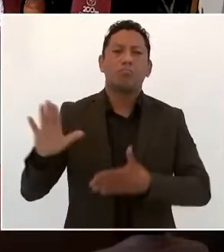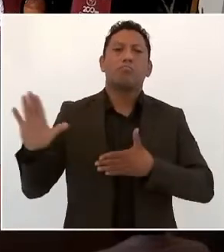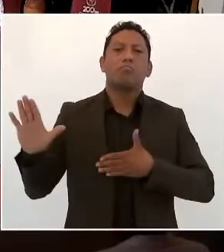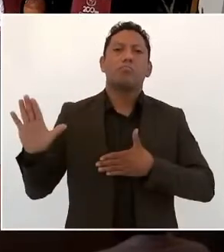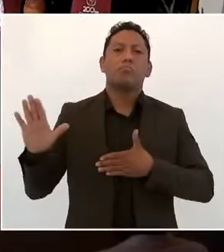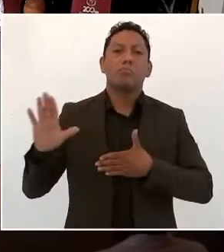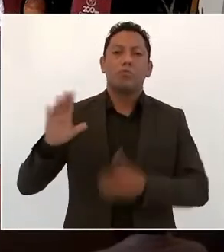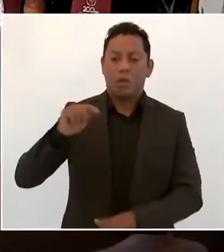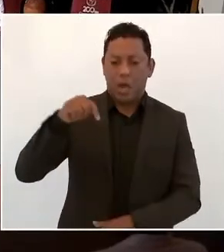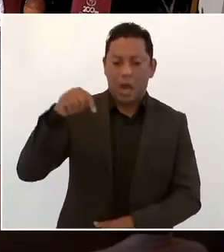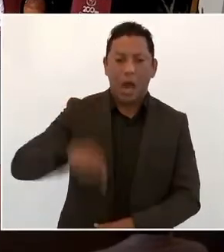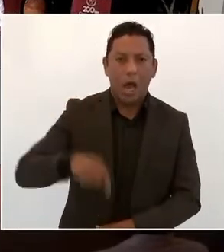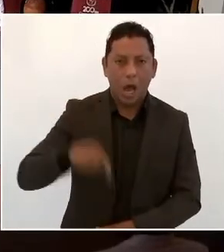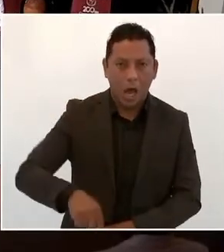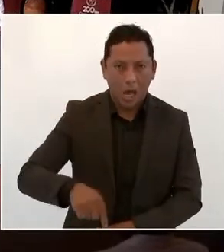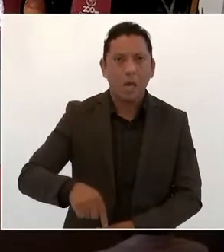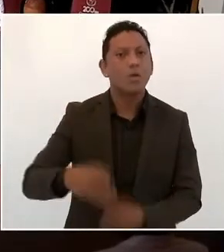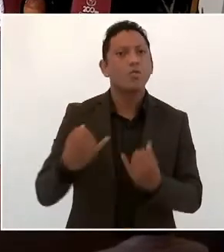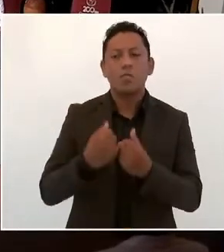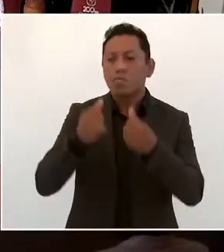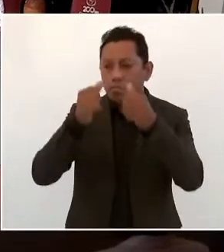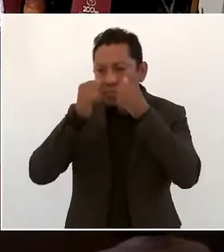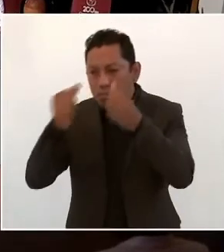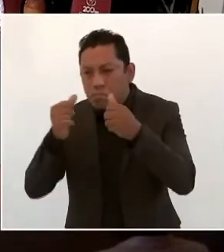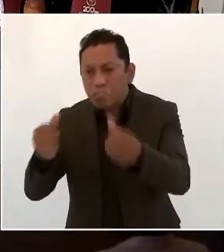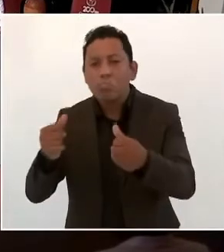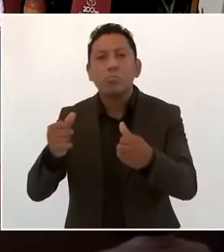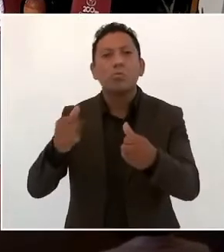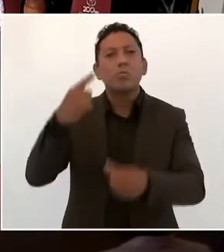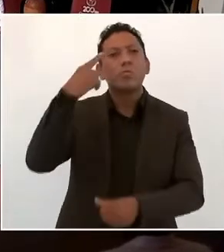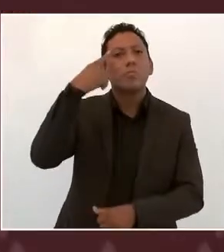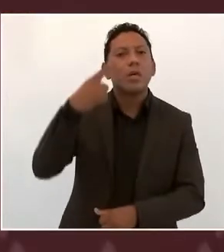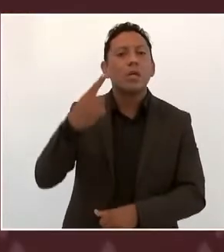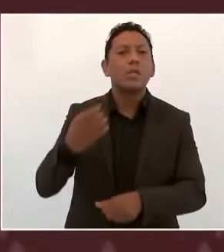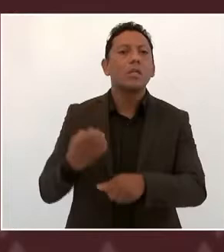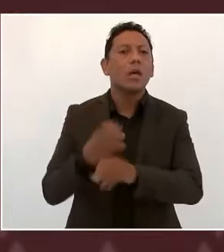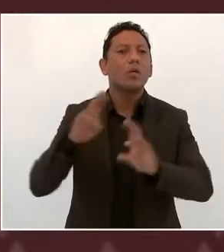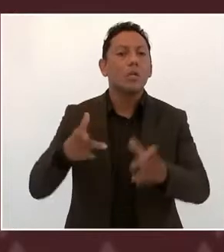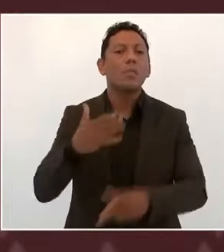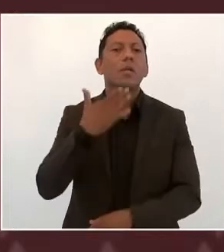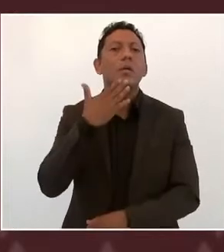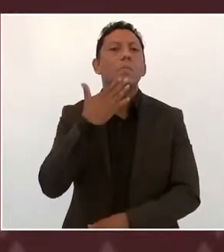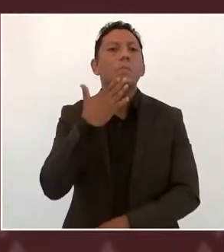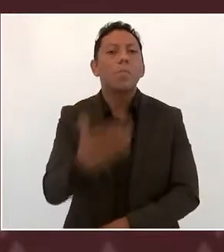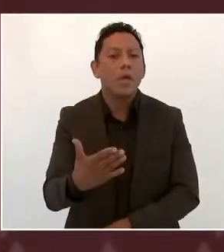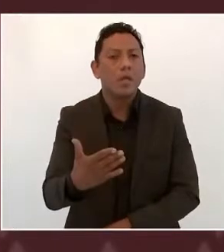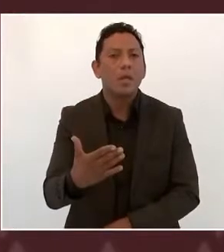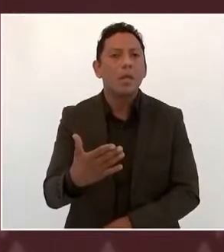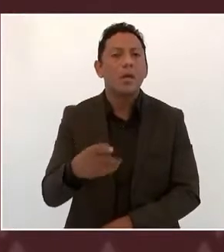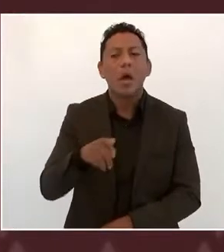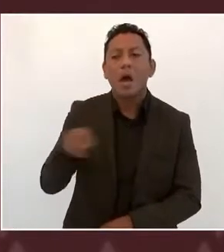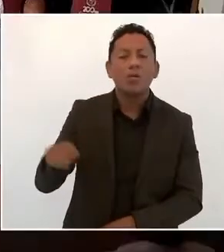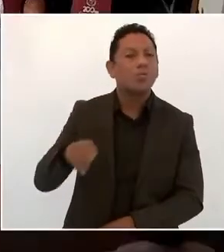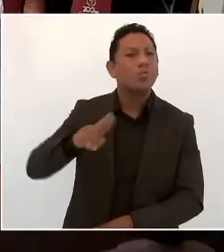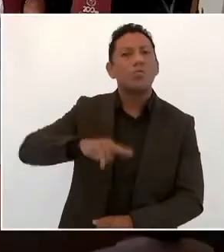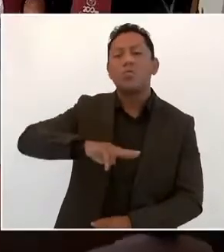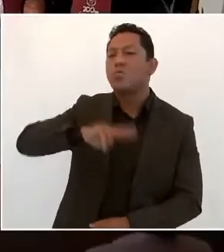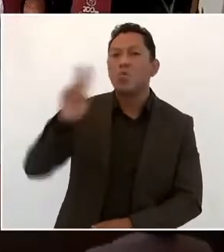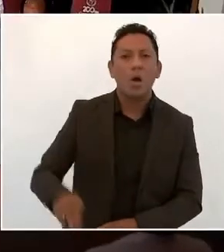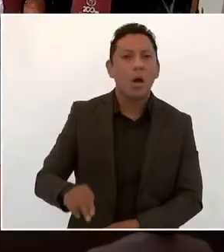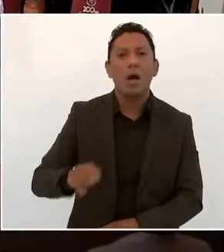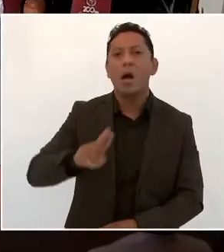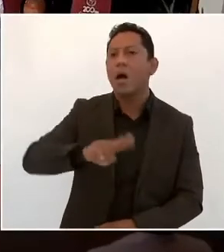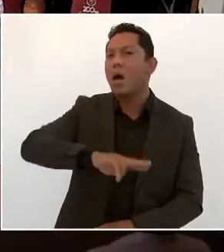aquí en Comitán a seguir gobernando por el bien de los chiapanecos, a quienes nunca